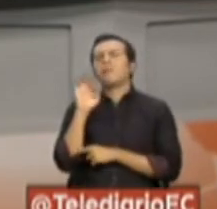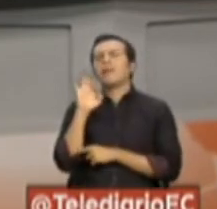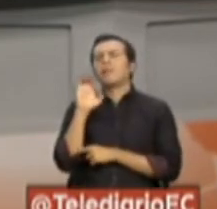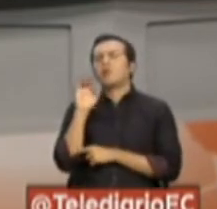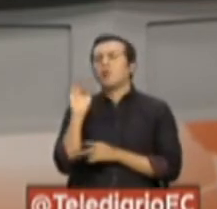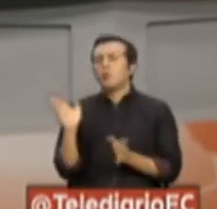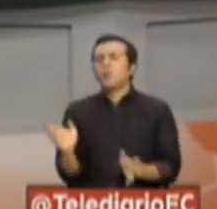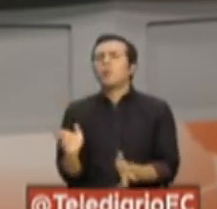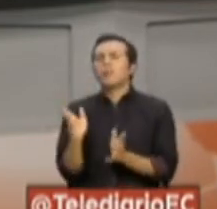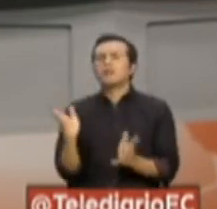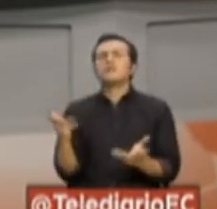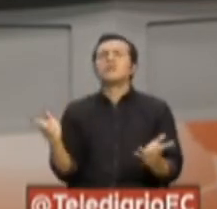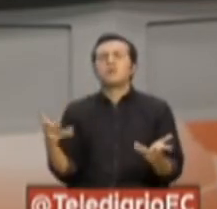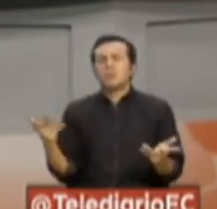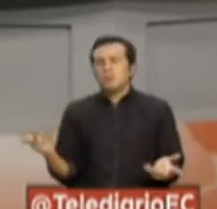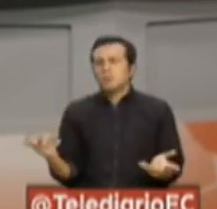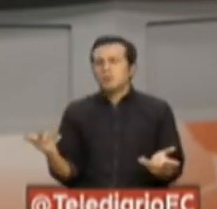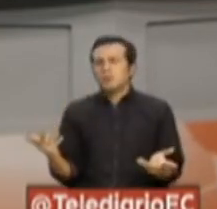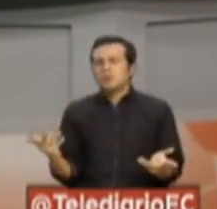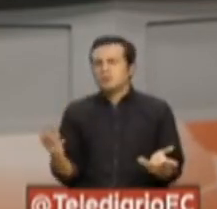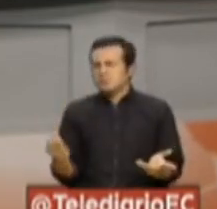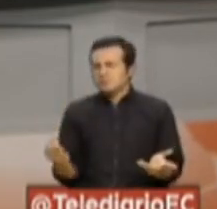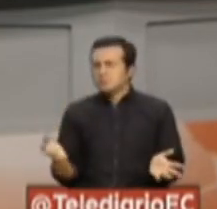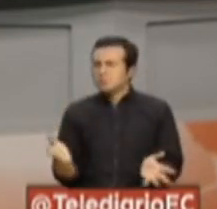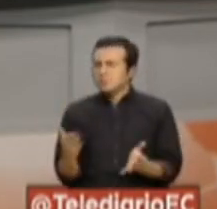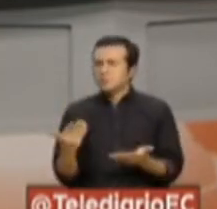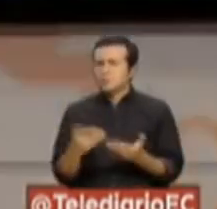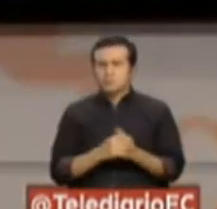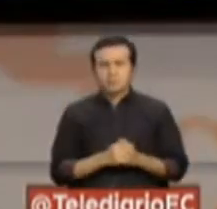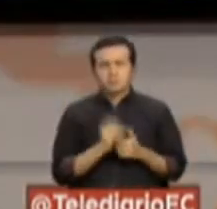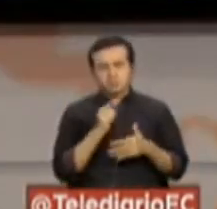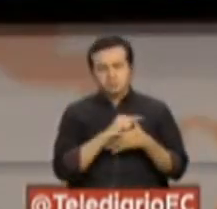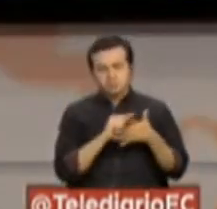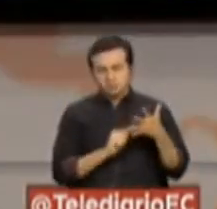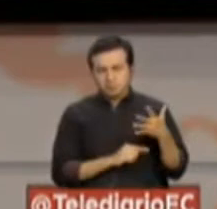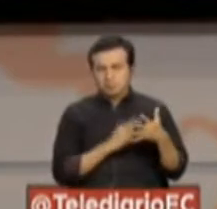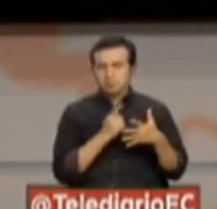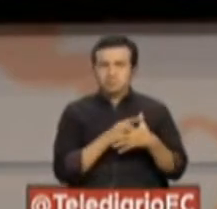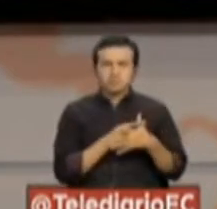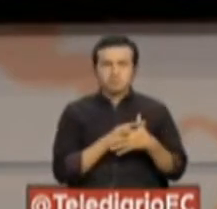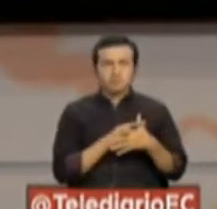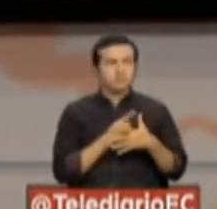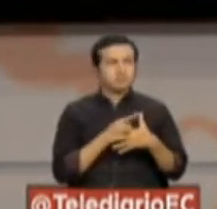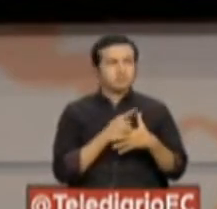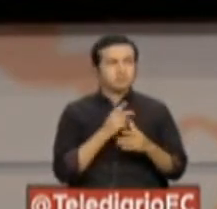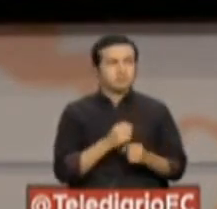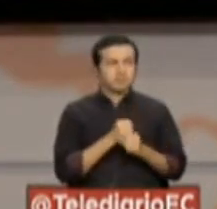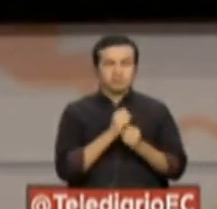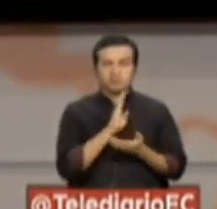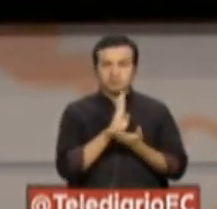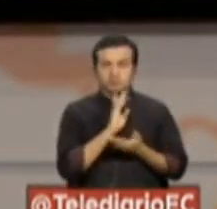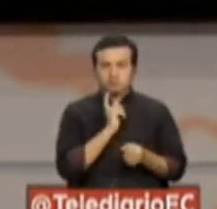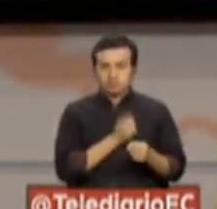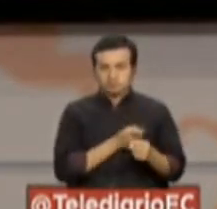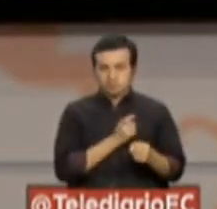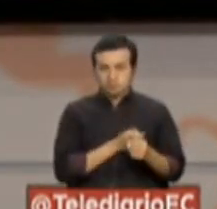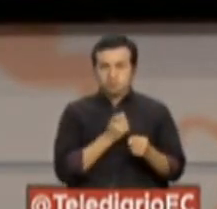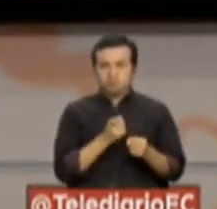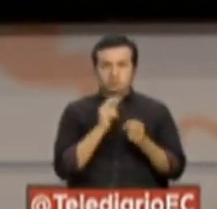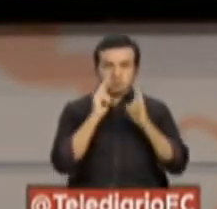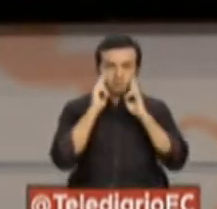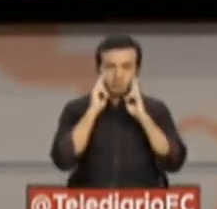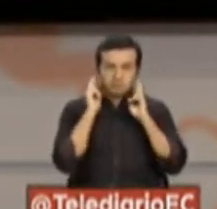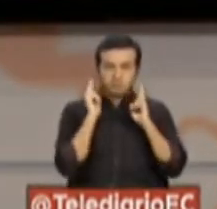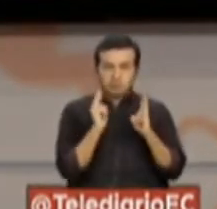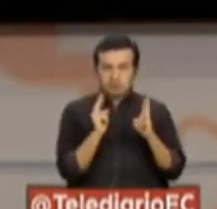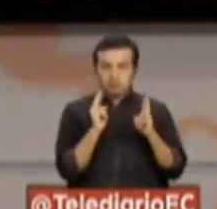acciones clave para que ese fomento se materialice? Sí, puntos clave. Seguridad social específica a través de un